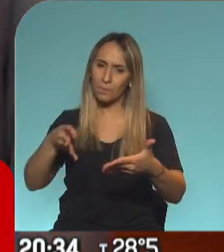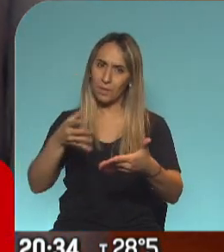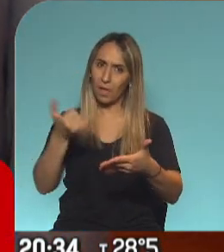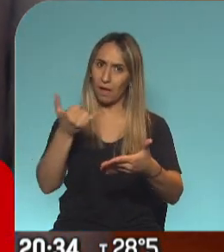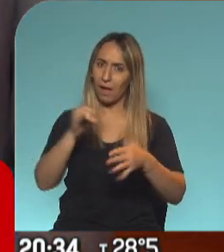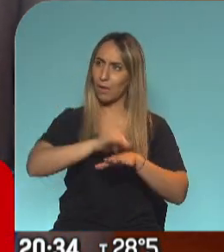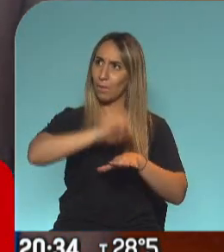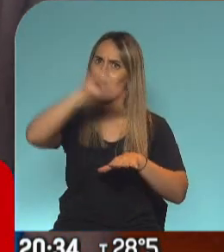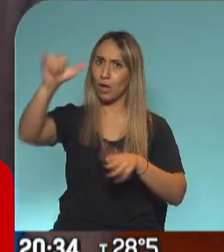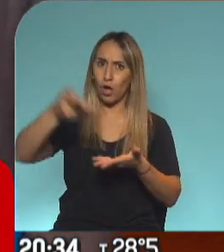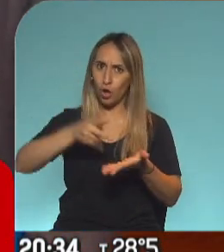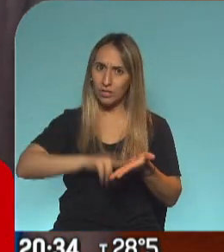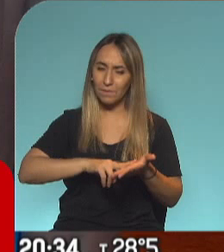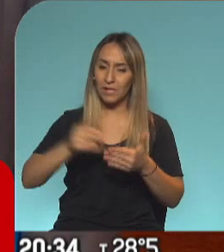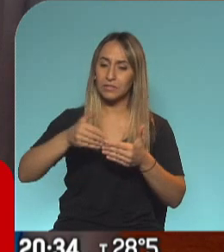Porque